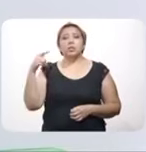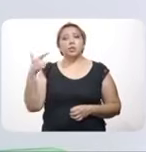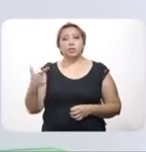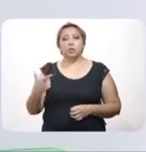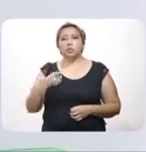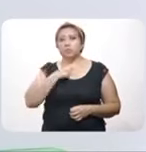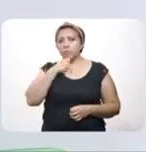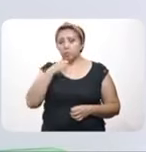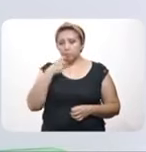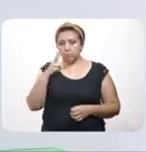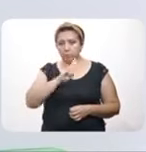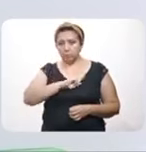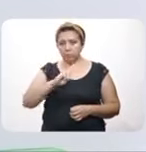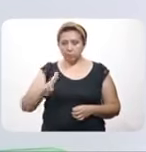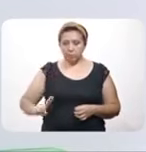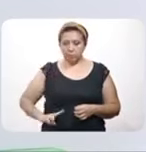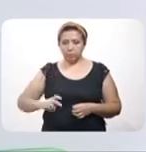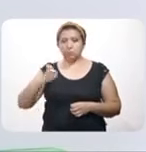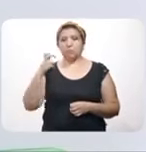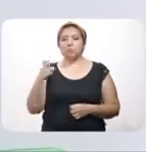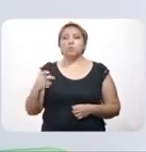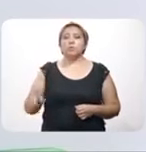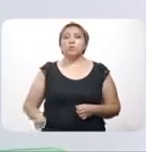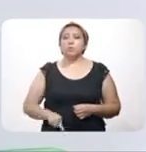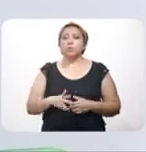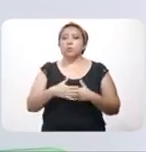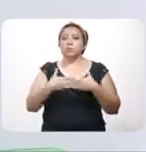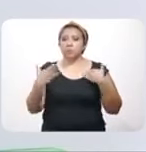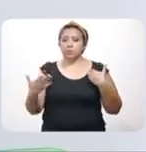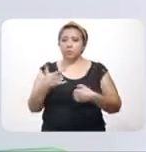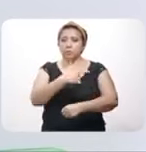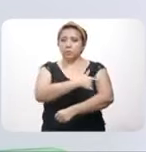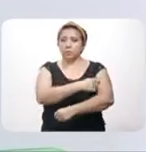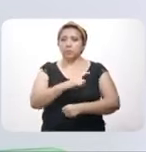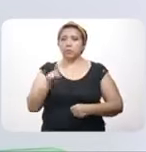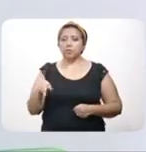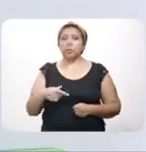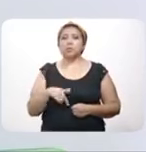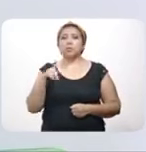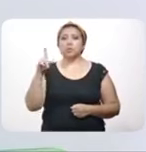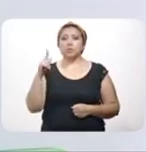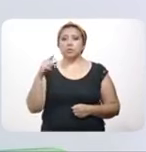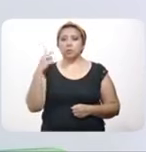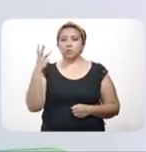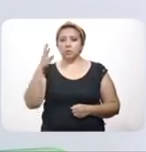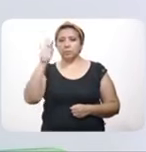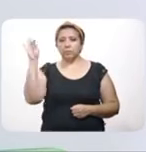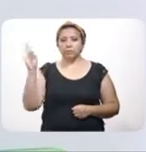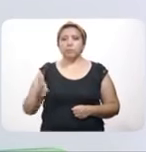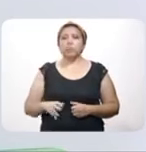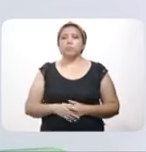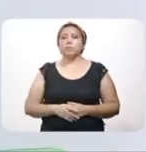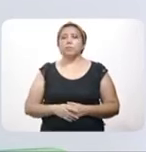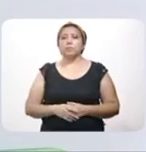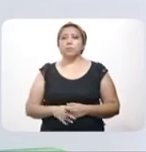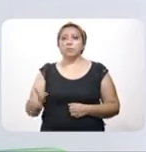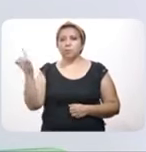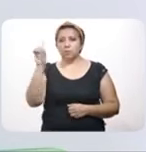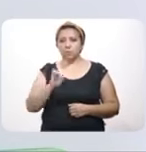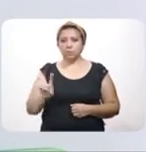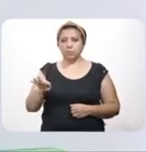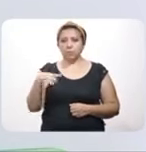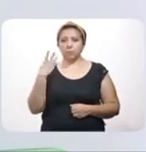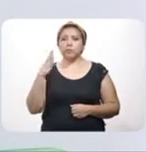adultos mayores en UMAM. En este municipio, el avance de vacunación es del 73%. El